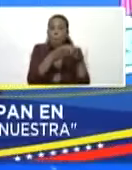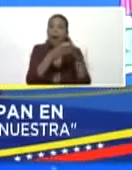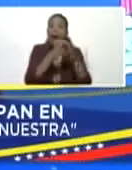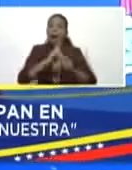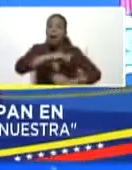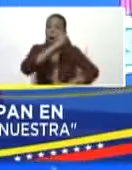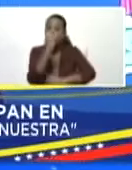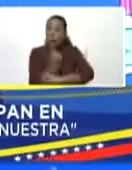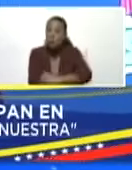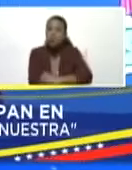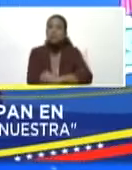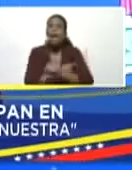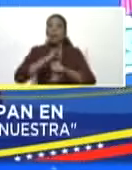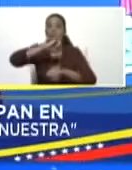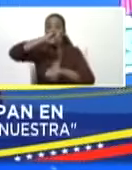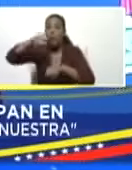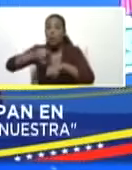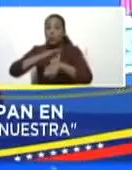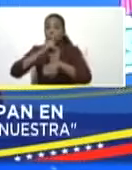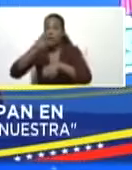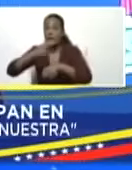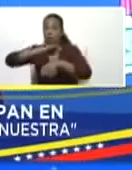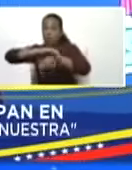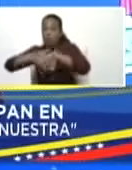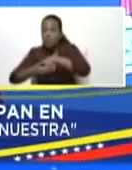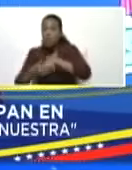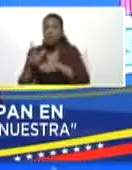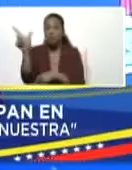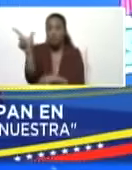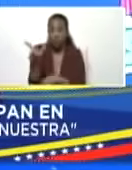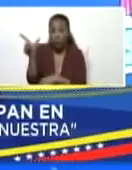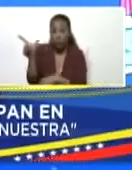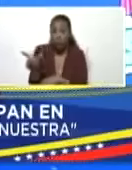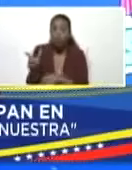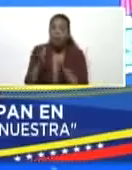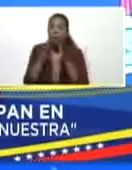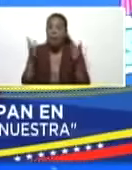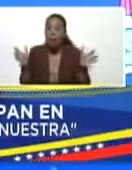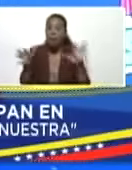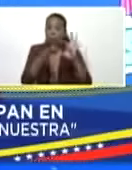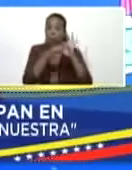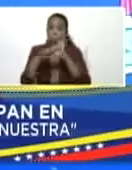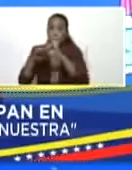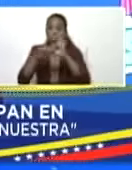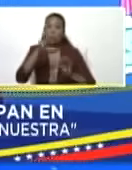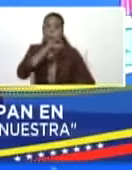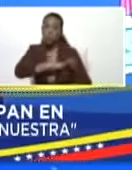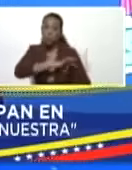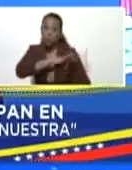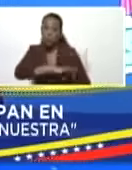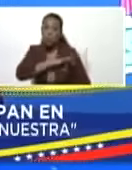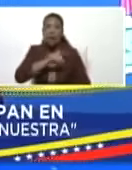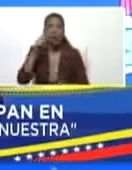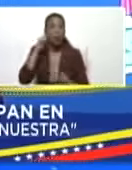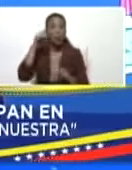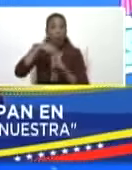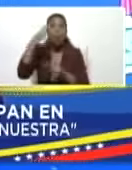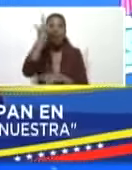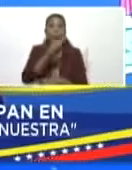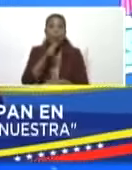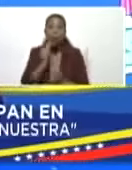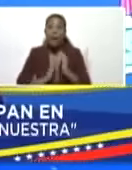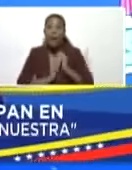reforzar el equipo de Héctor Rodríguez, del Gran Polo Patriótico, Amplias Alianzas y Movimientos Sociales, va a estar este joven